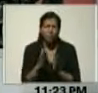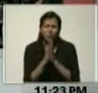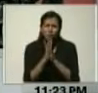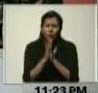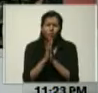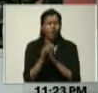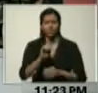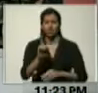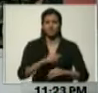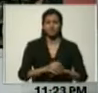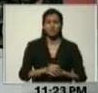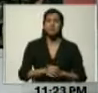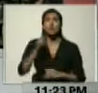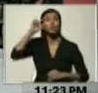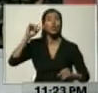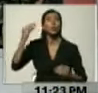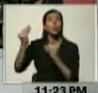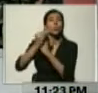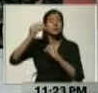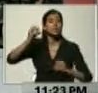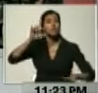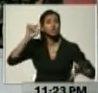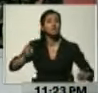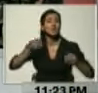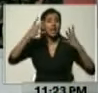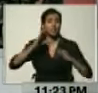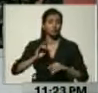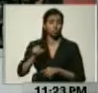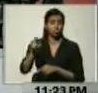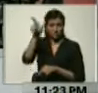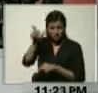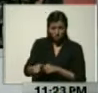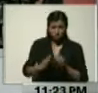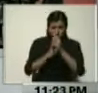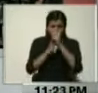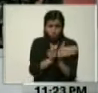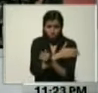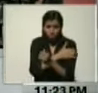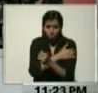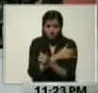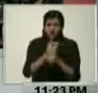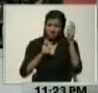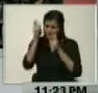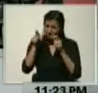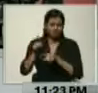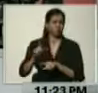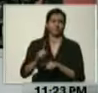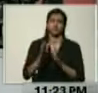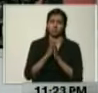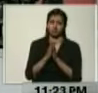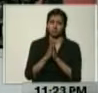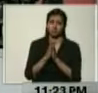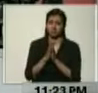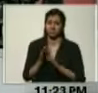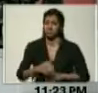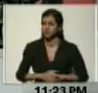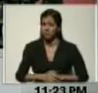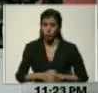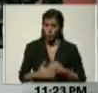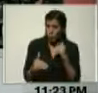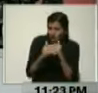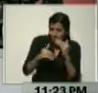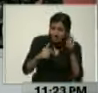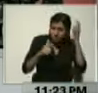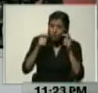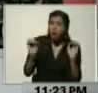cuide, nos salve, nos proteja y nos favorezca! Que algún día tú puedas militar en el chavismo o parecerte al chavismo. O que tengas